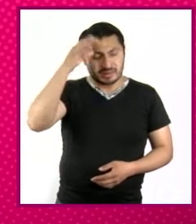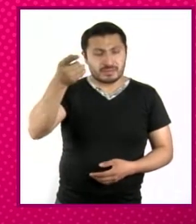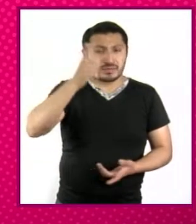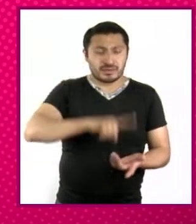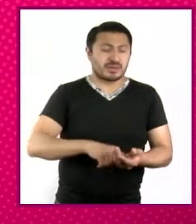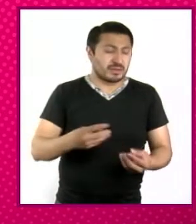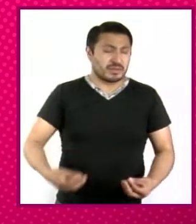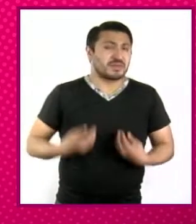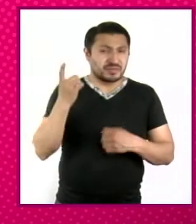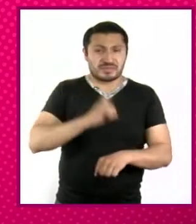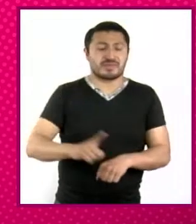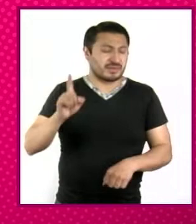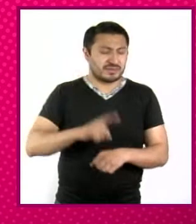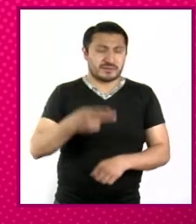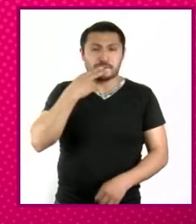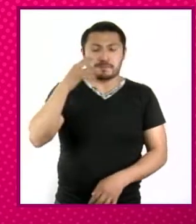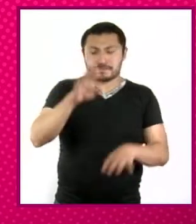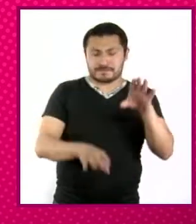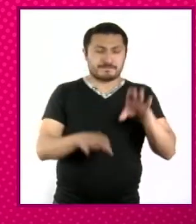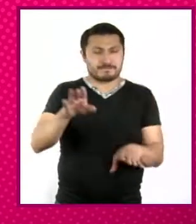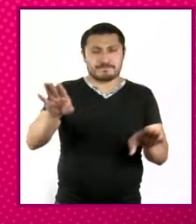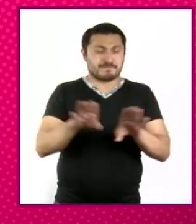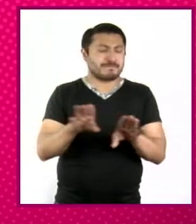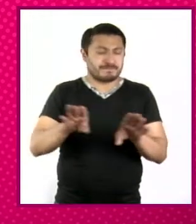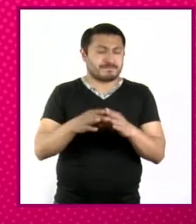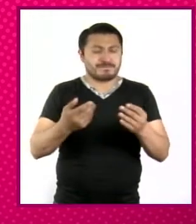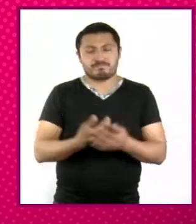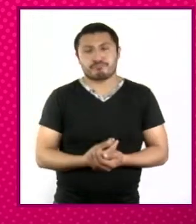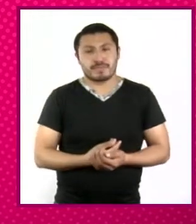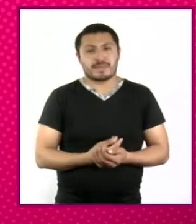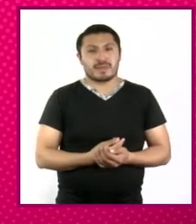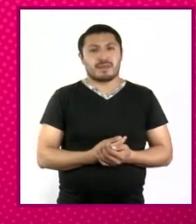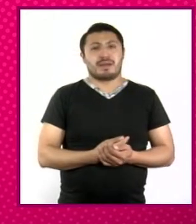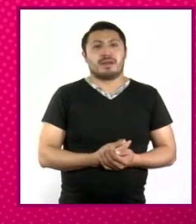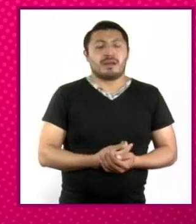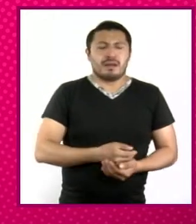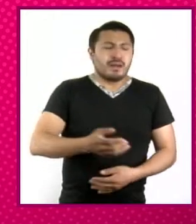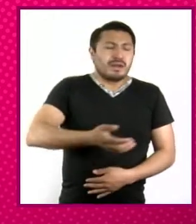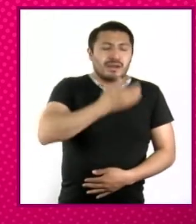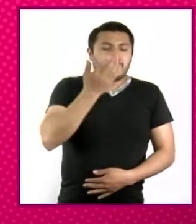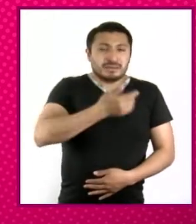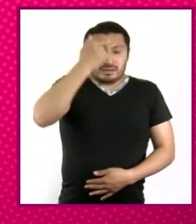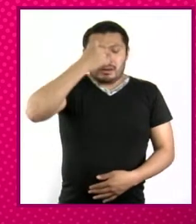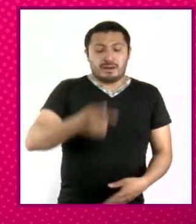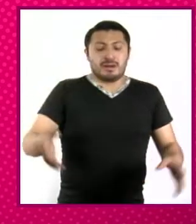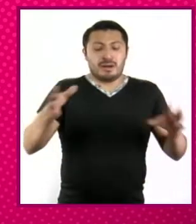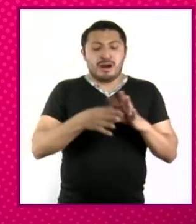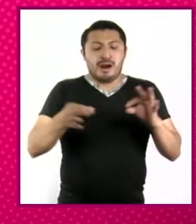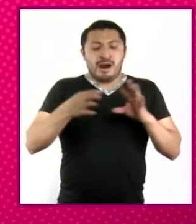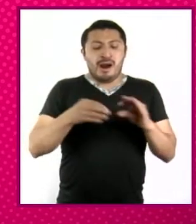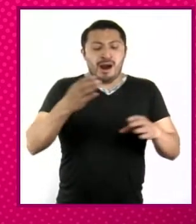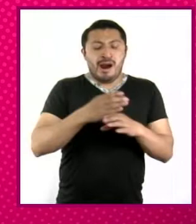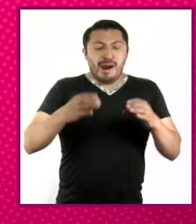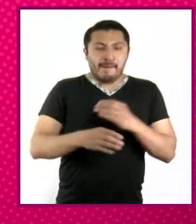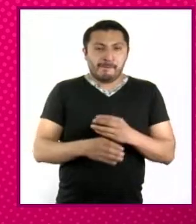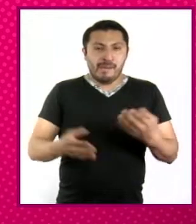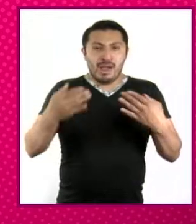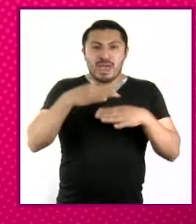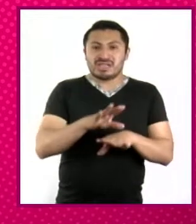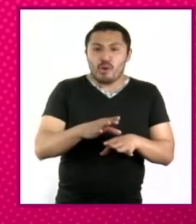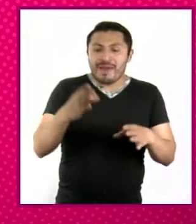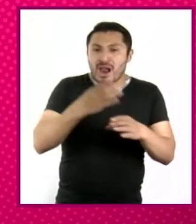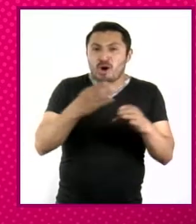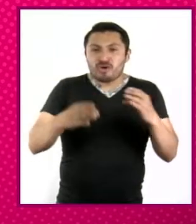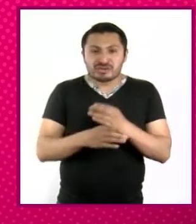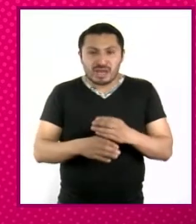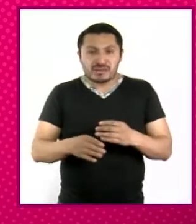cotidiana y lo utilizamos a veces con mucha frecuencia para referirnos a muchos procesos que tienen que ver con cosas que